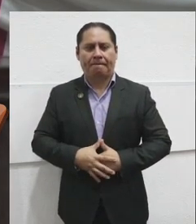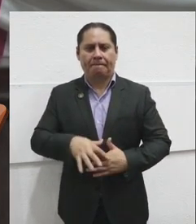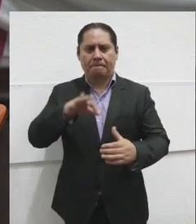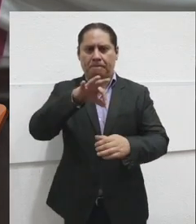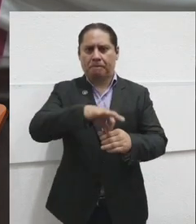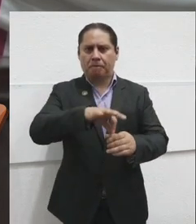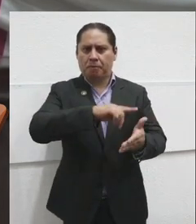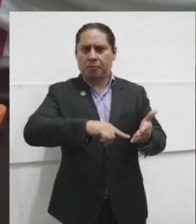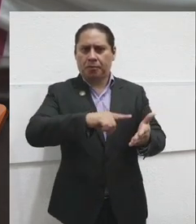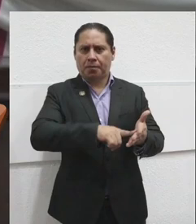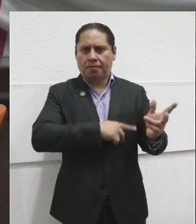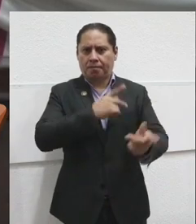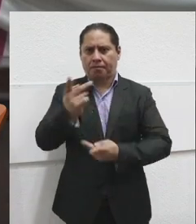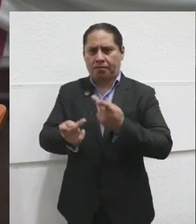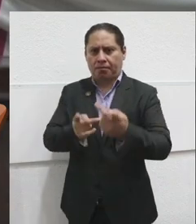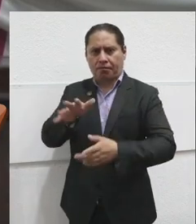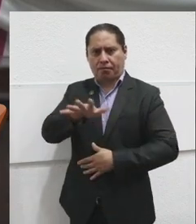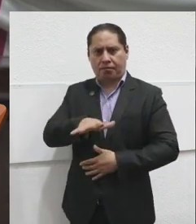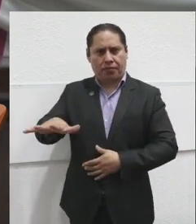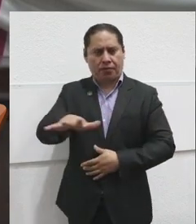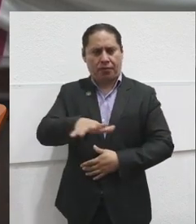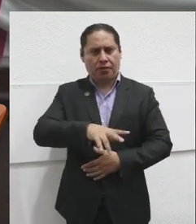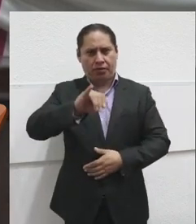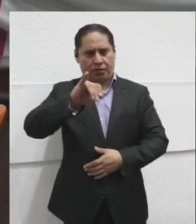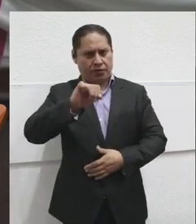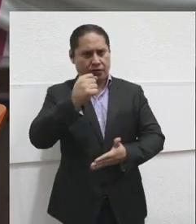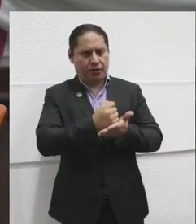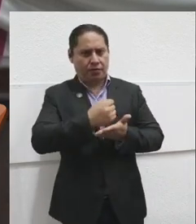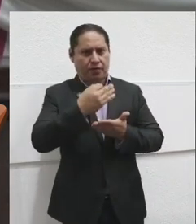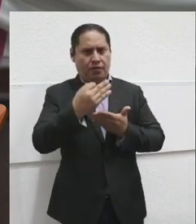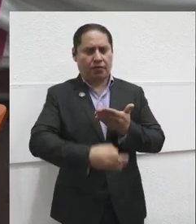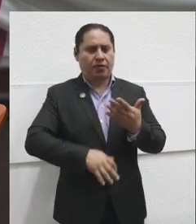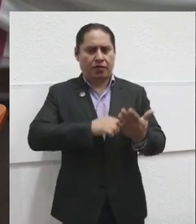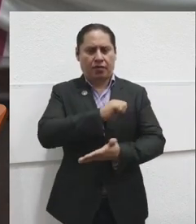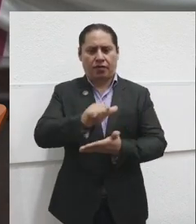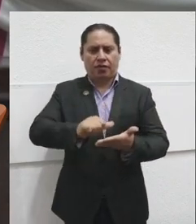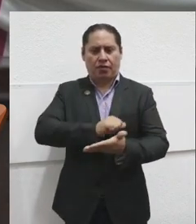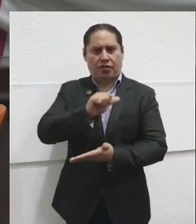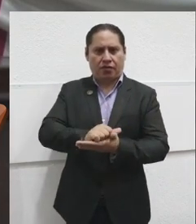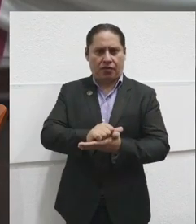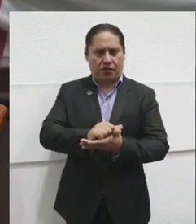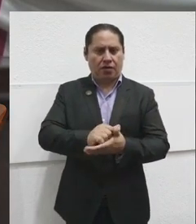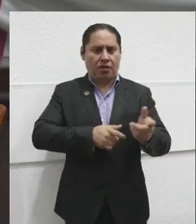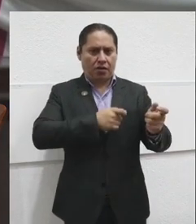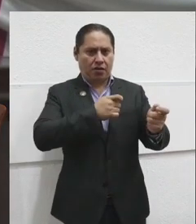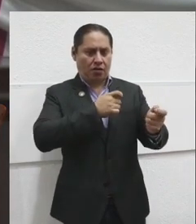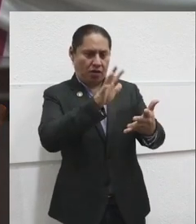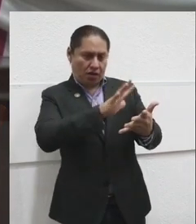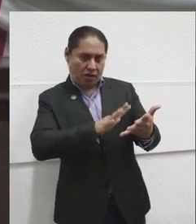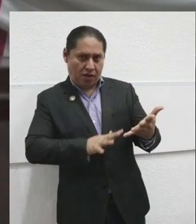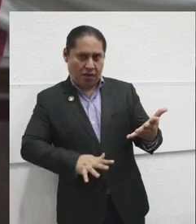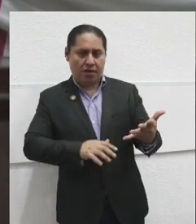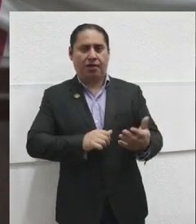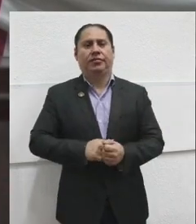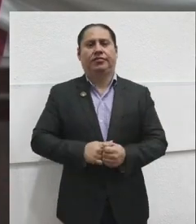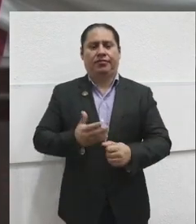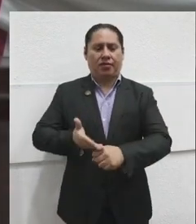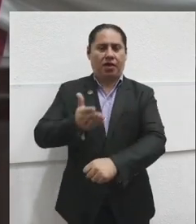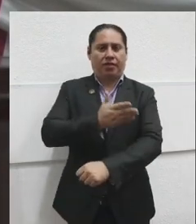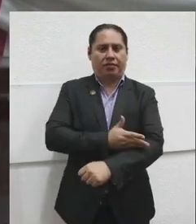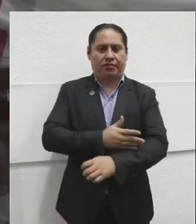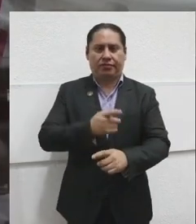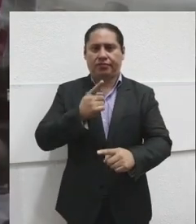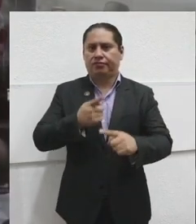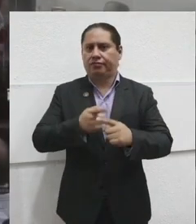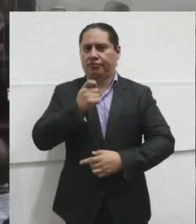En votación económica, pregunta a la honorable Asamblea si se aprueba dispensa de lectura del acta de la sesión anterior.